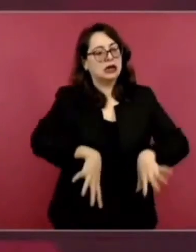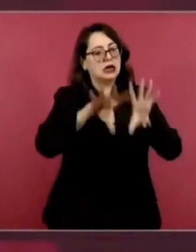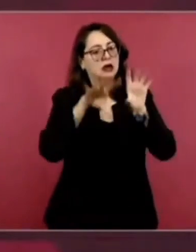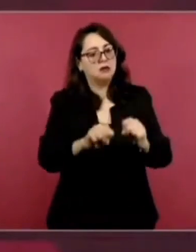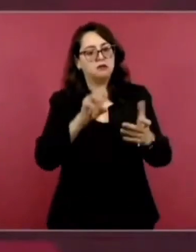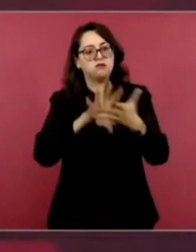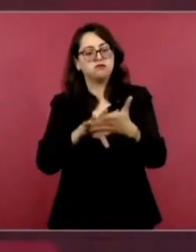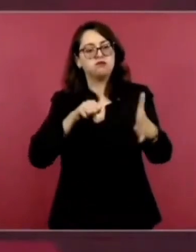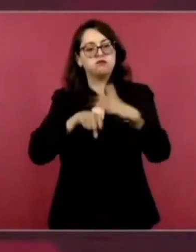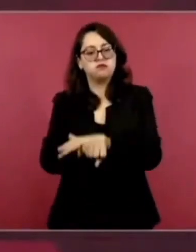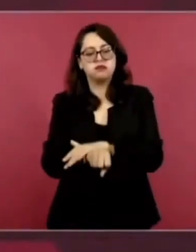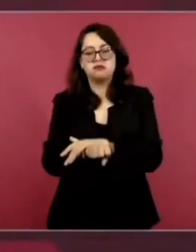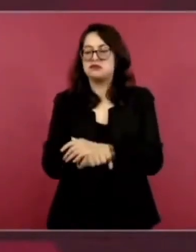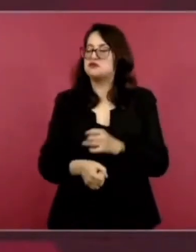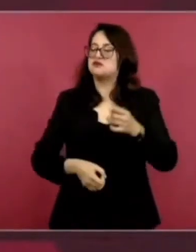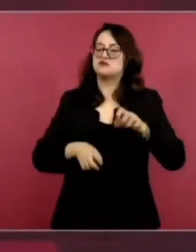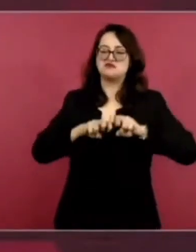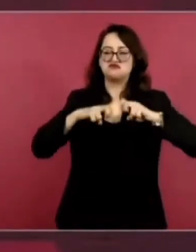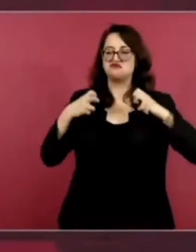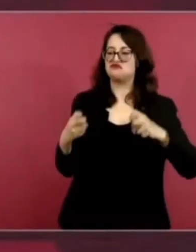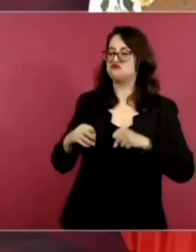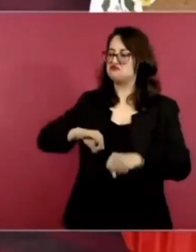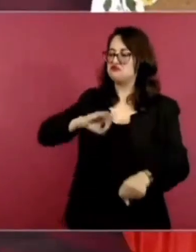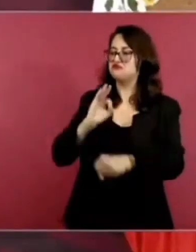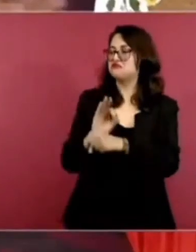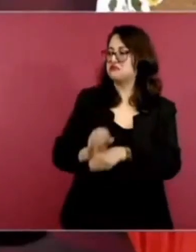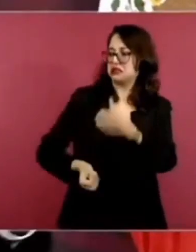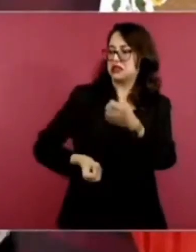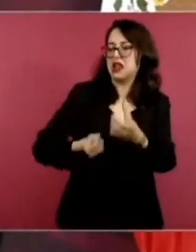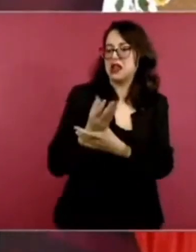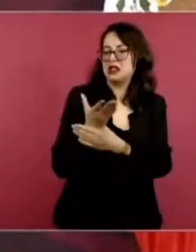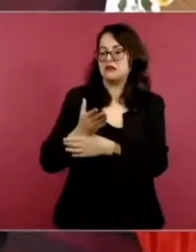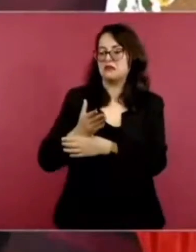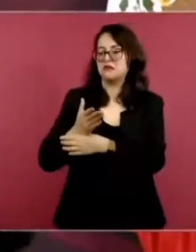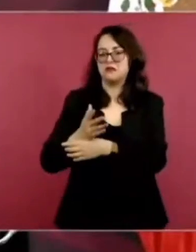de los jueces, que ya